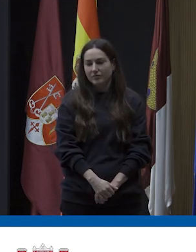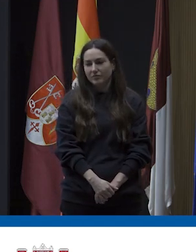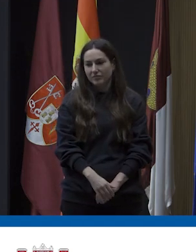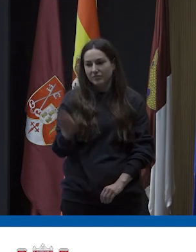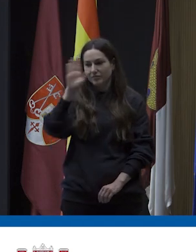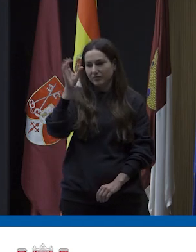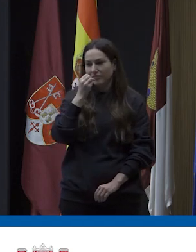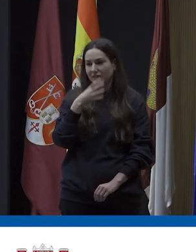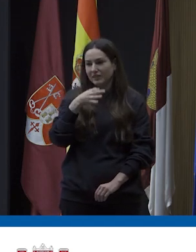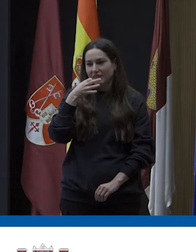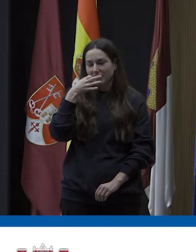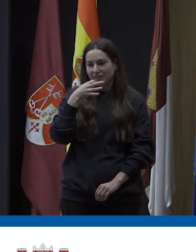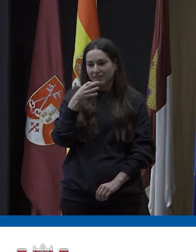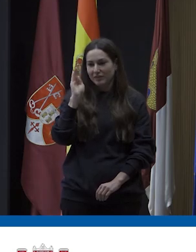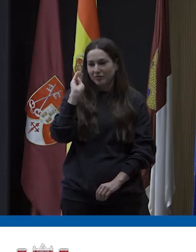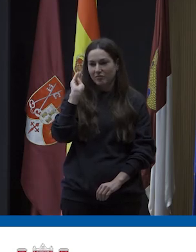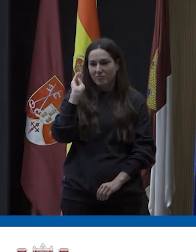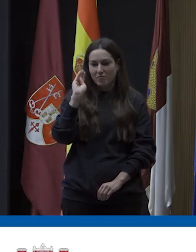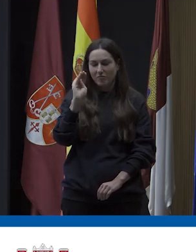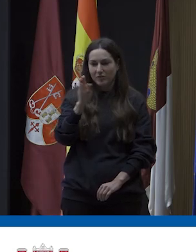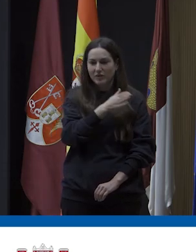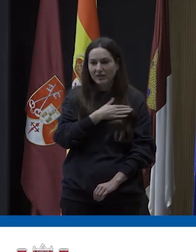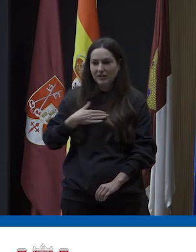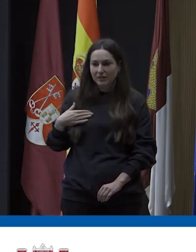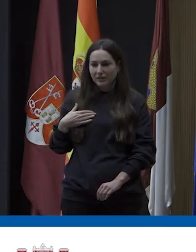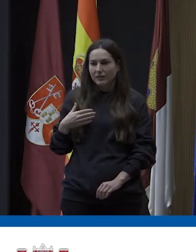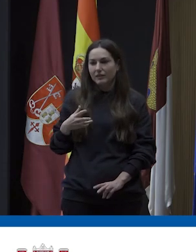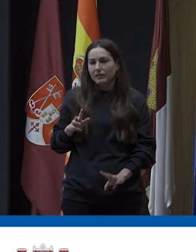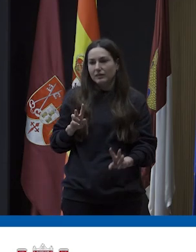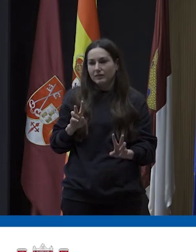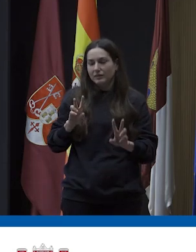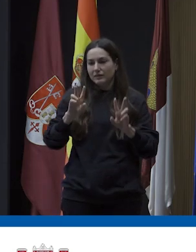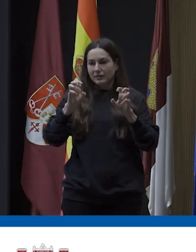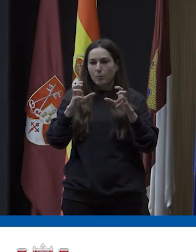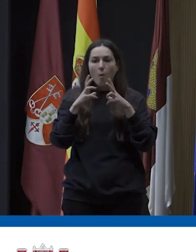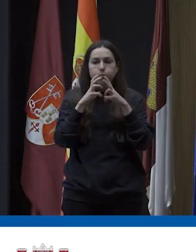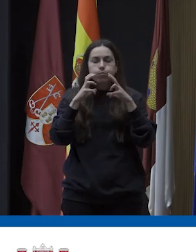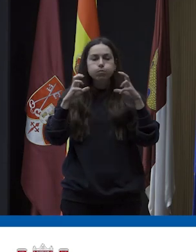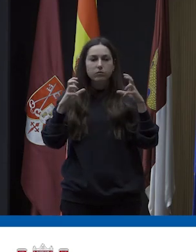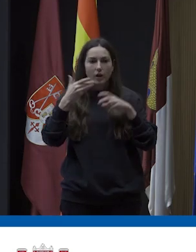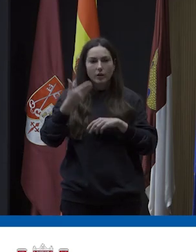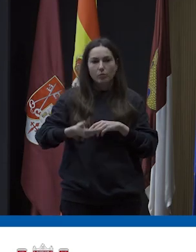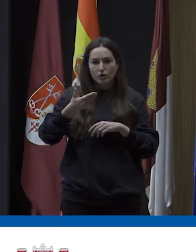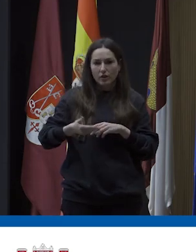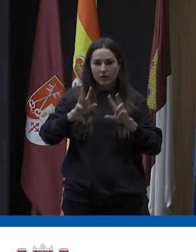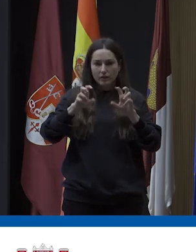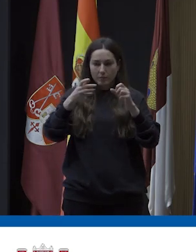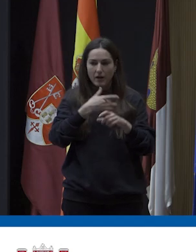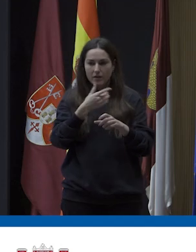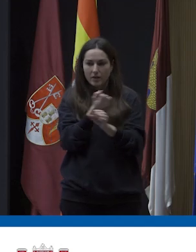Hola, buenas tardes. Yo quería preguntarte qué importancia tiene el sobrepeso en un